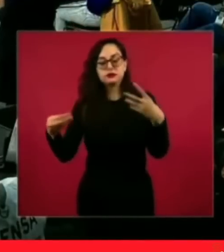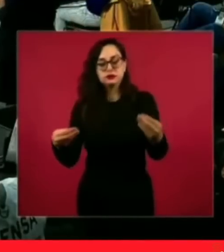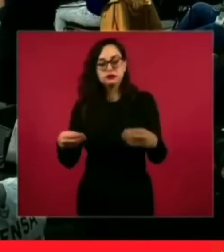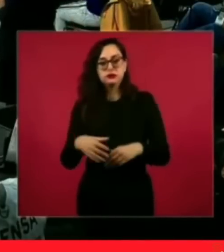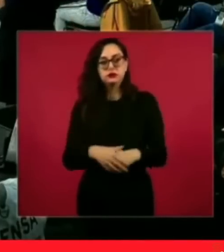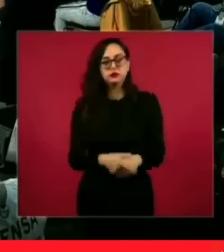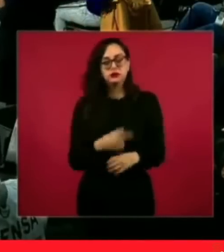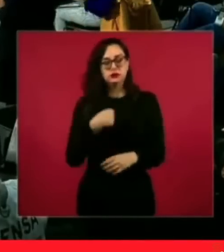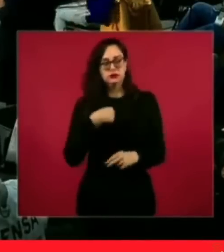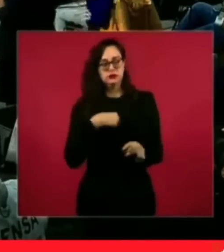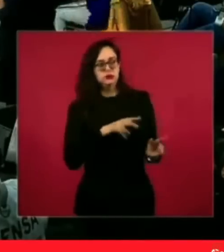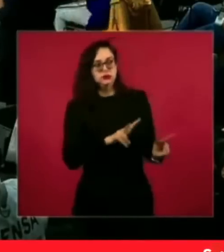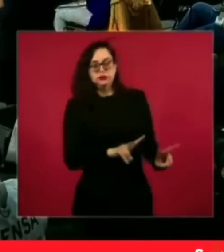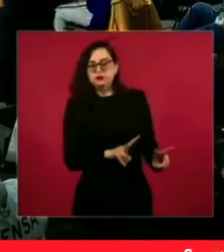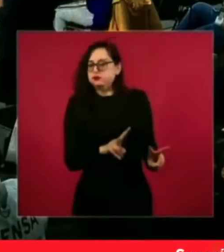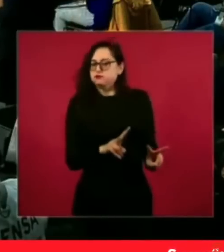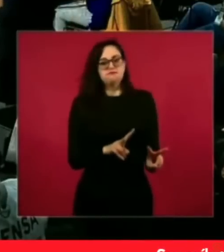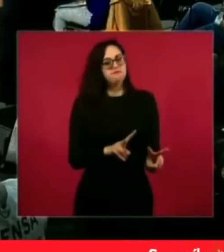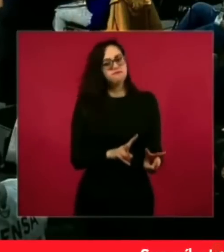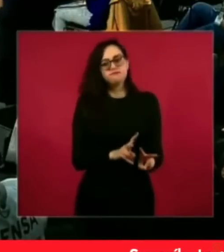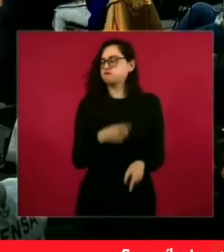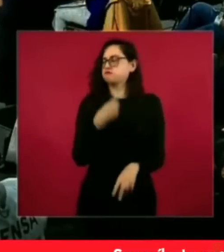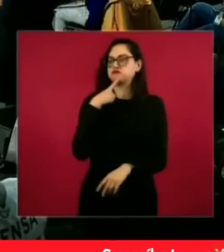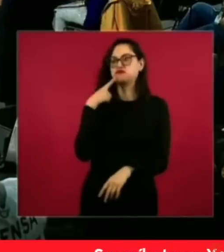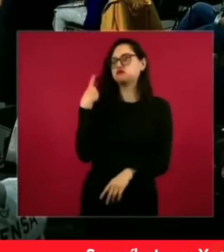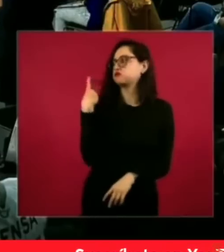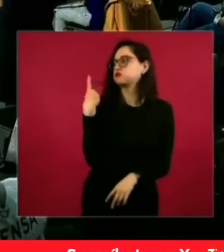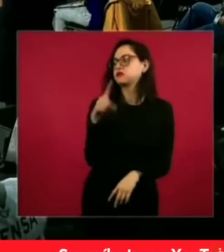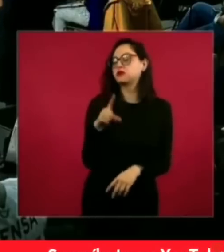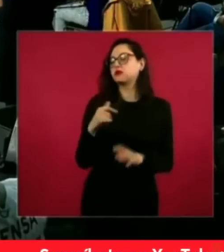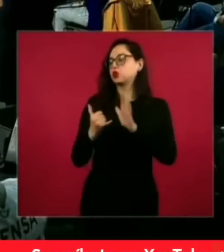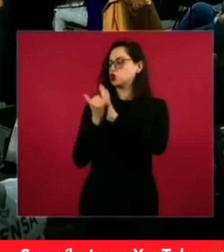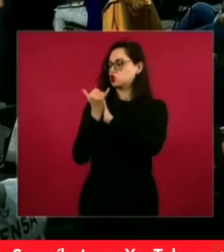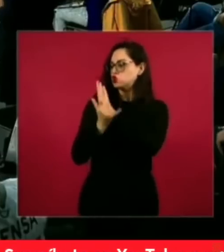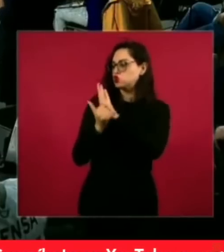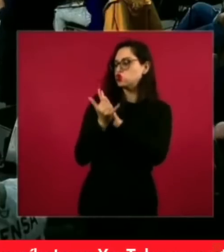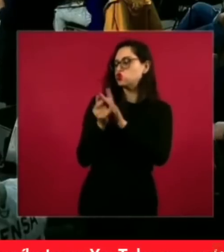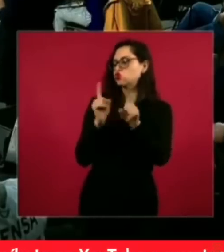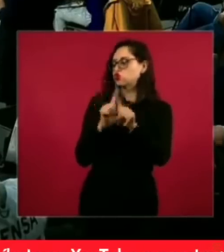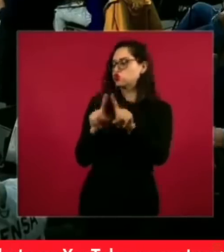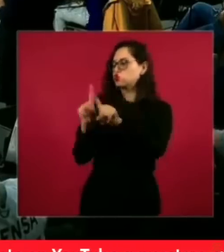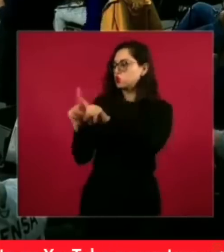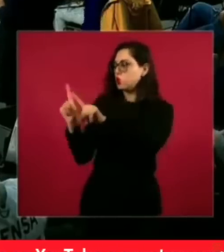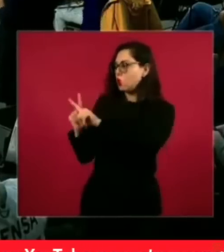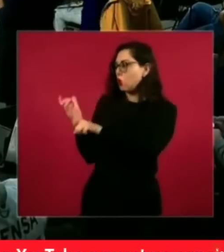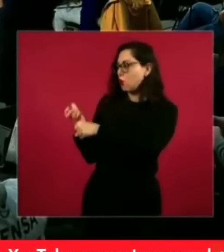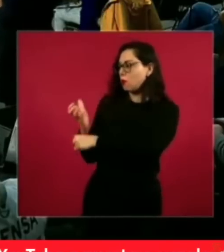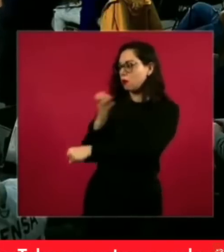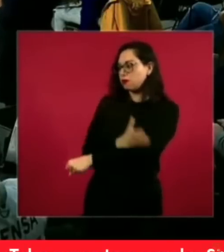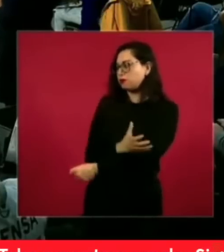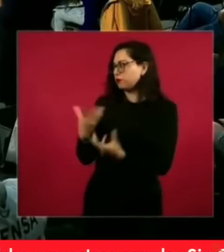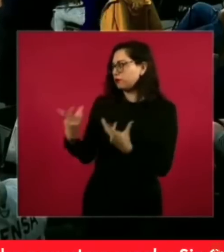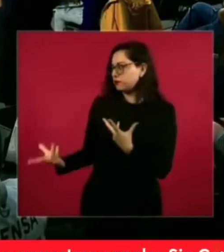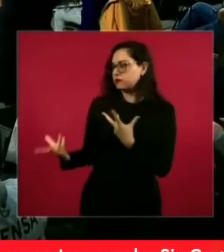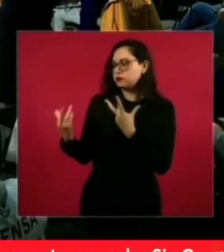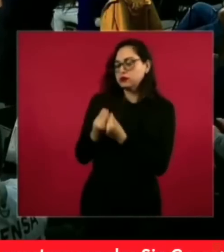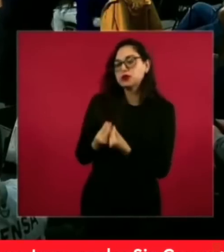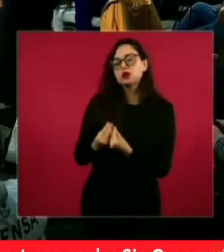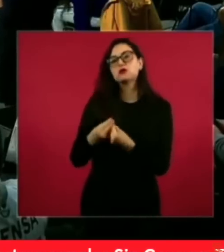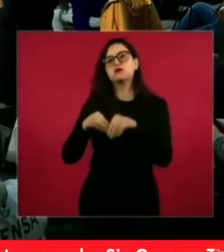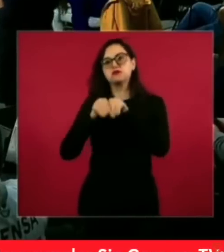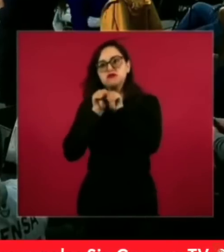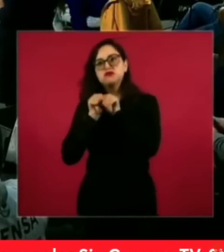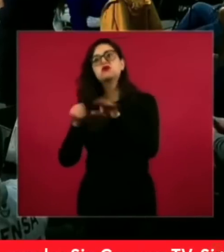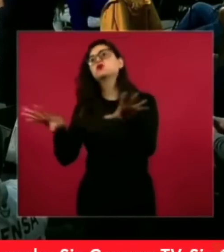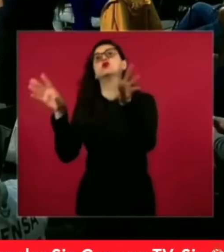que hicimos y que algunos compañeros youtubers hicieron desde acá, como Meme Yamel, y otros compañeros, colegas y